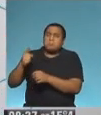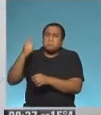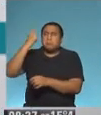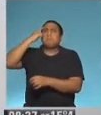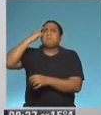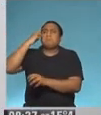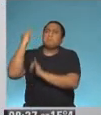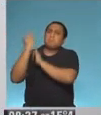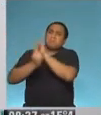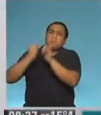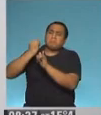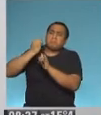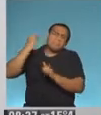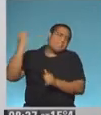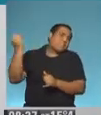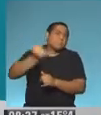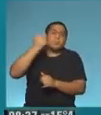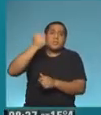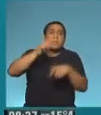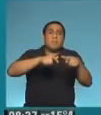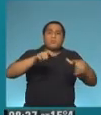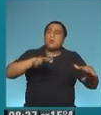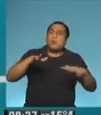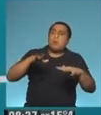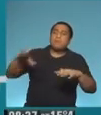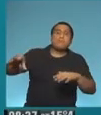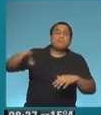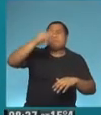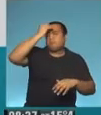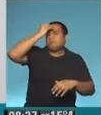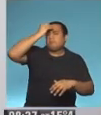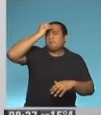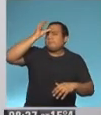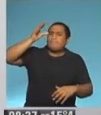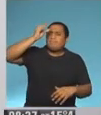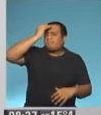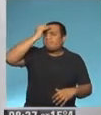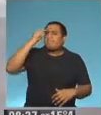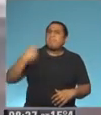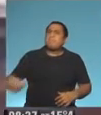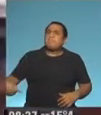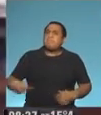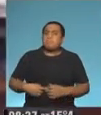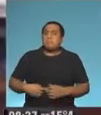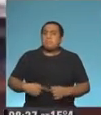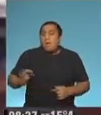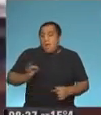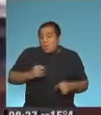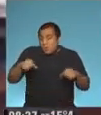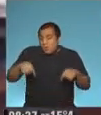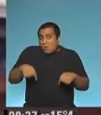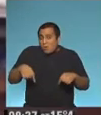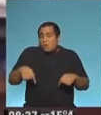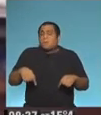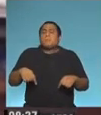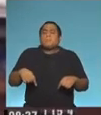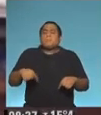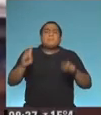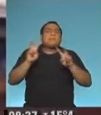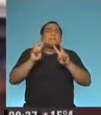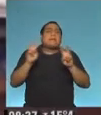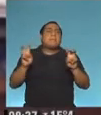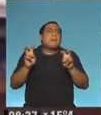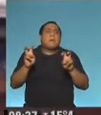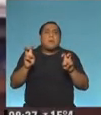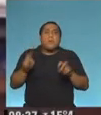es fundamental que la población tenga presente, muy presente hoy? Yo creo, este año se está usando el lema